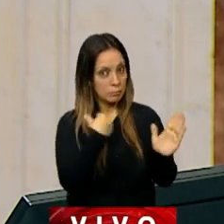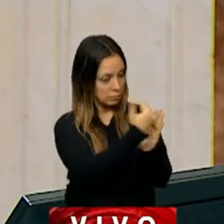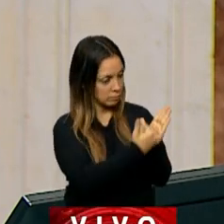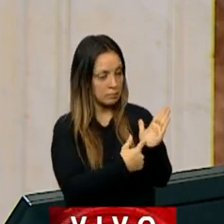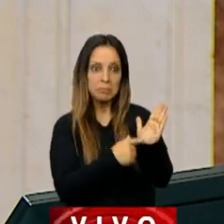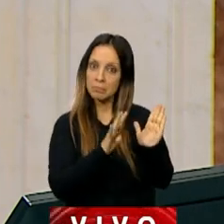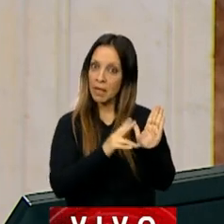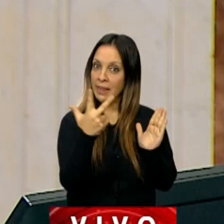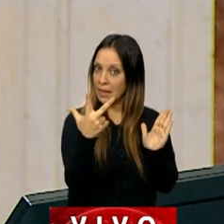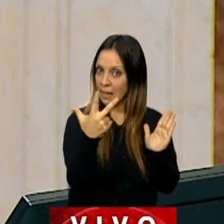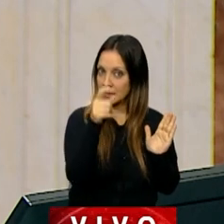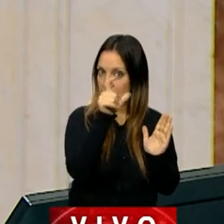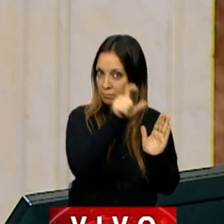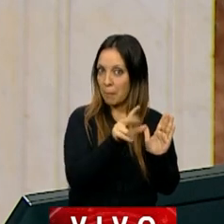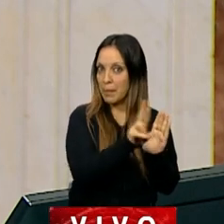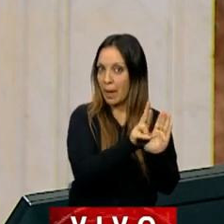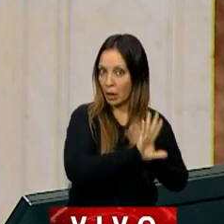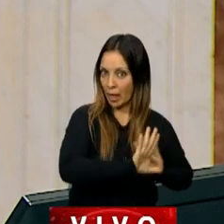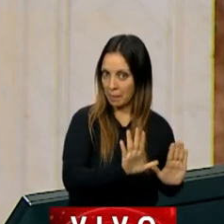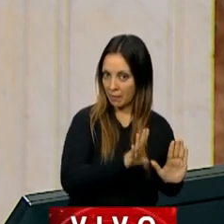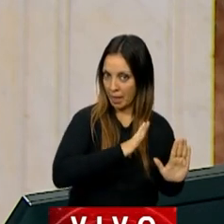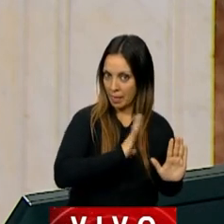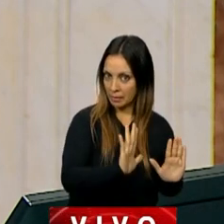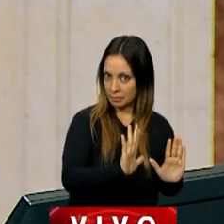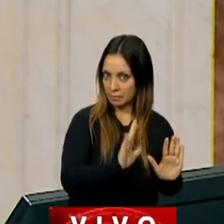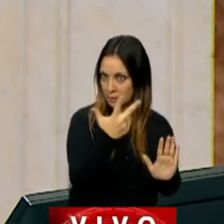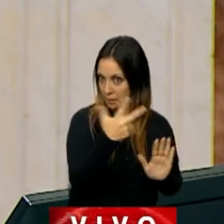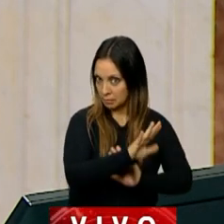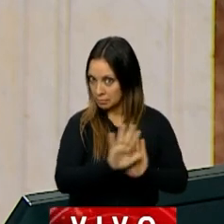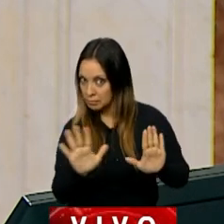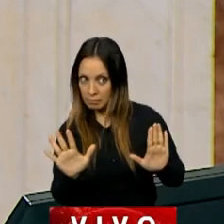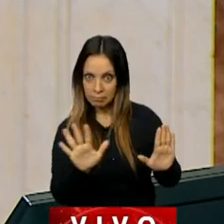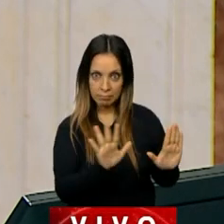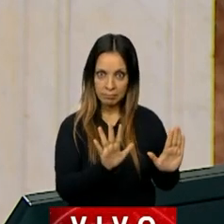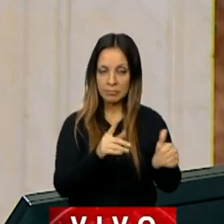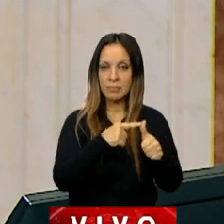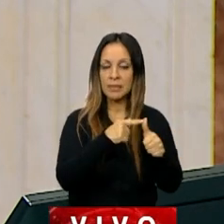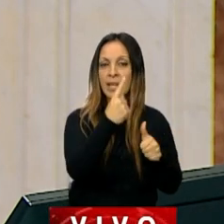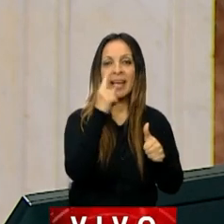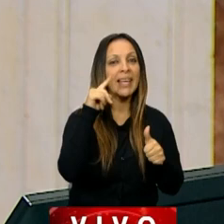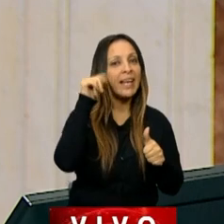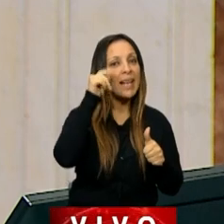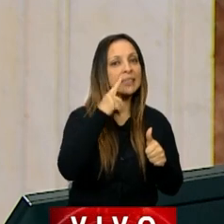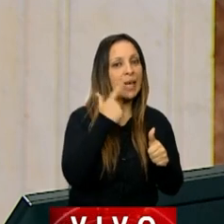quedan constancia de 3 cuestiones de privilegio, diputados Iglesias,